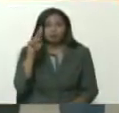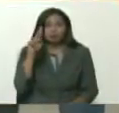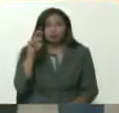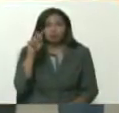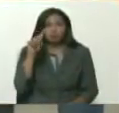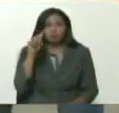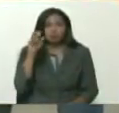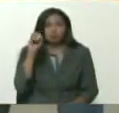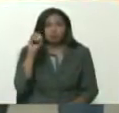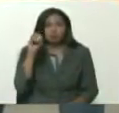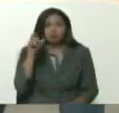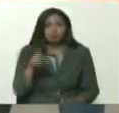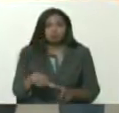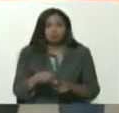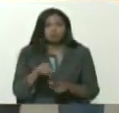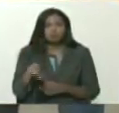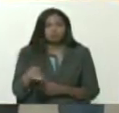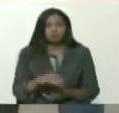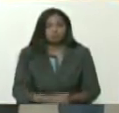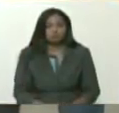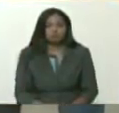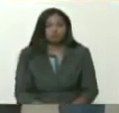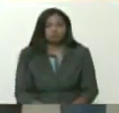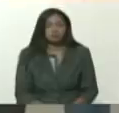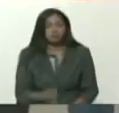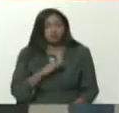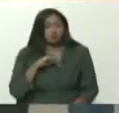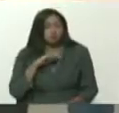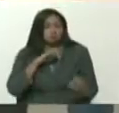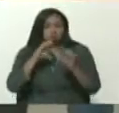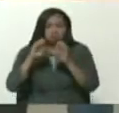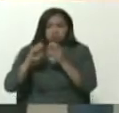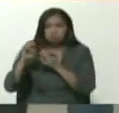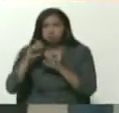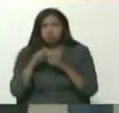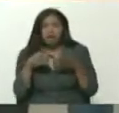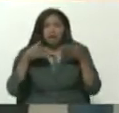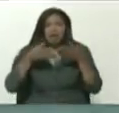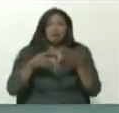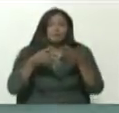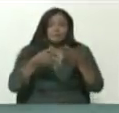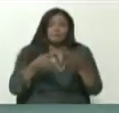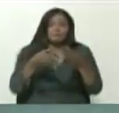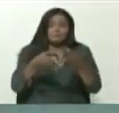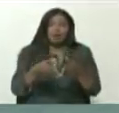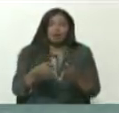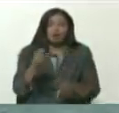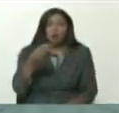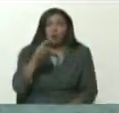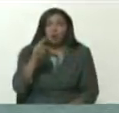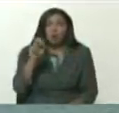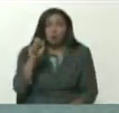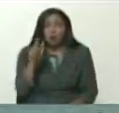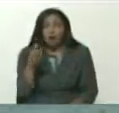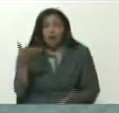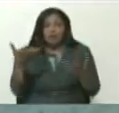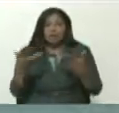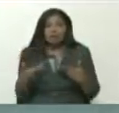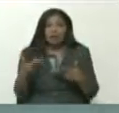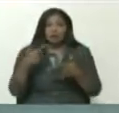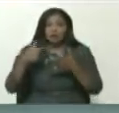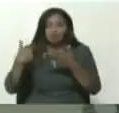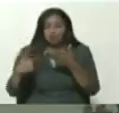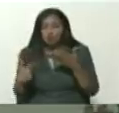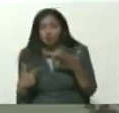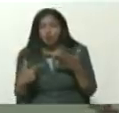de Comercio en este estado. Estamos verificando el arribo del barco Manuel Wall, el cual trae una cantidad de contenedores